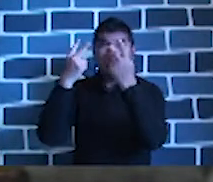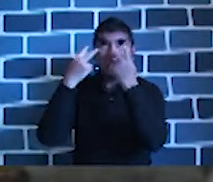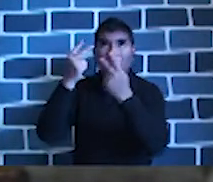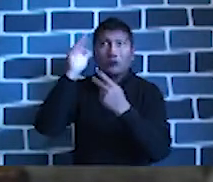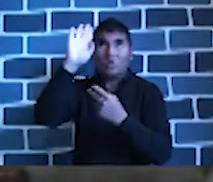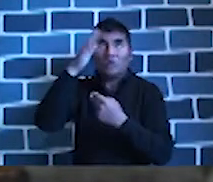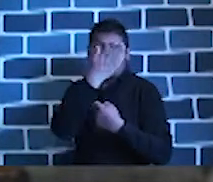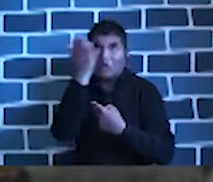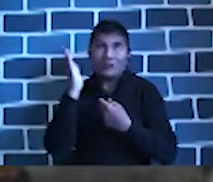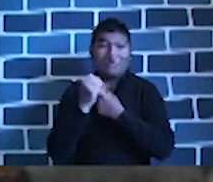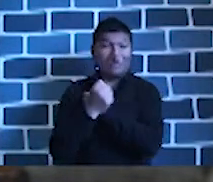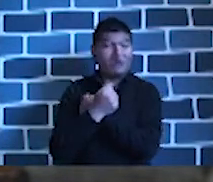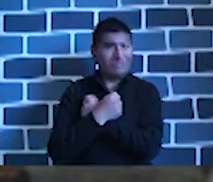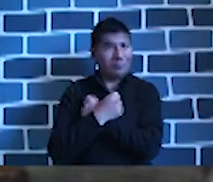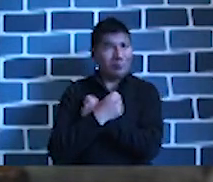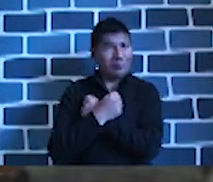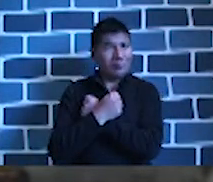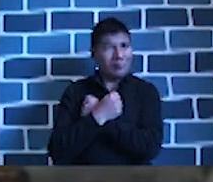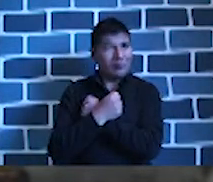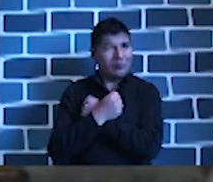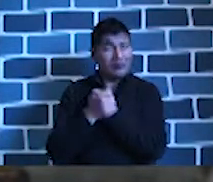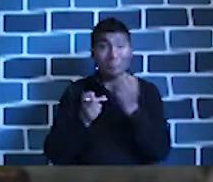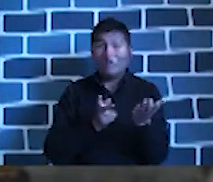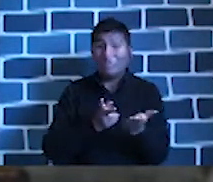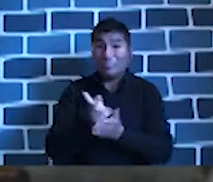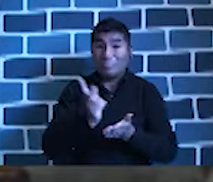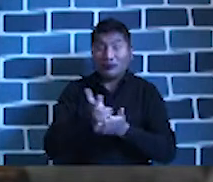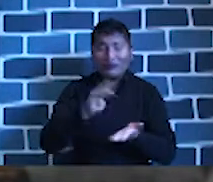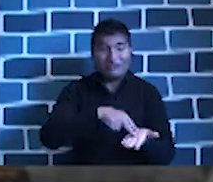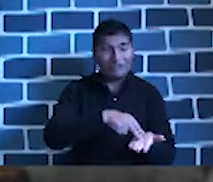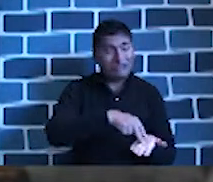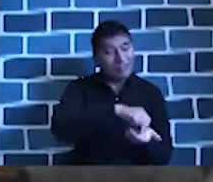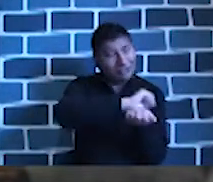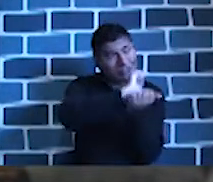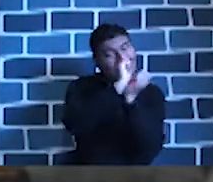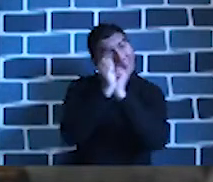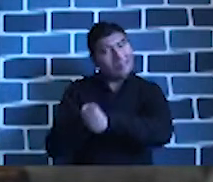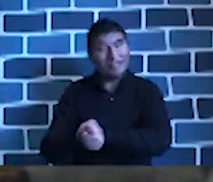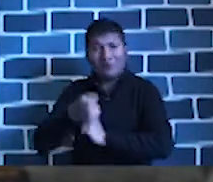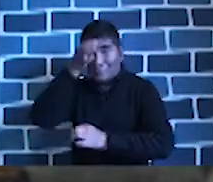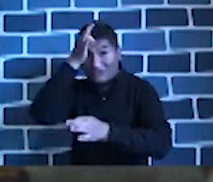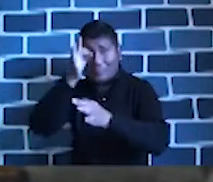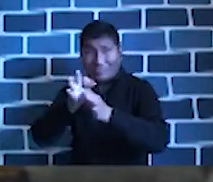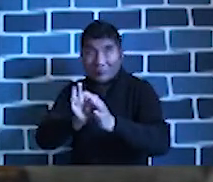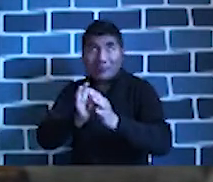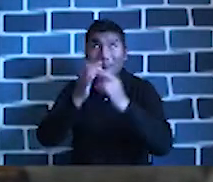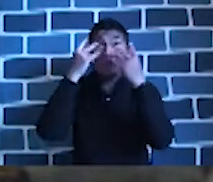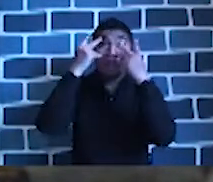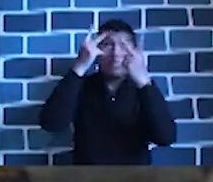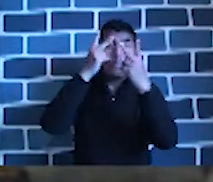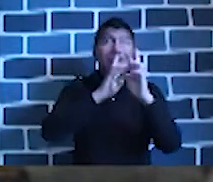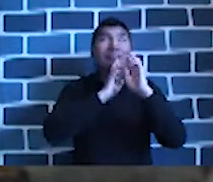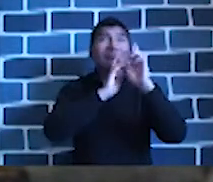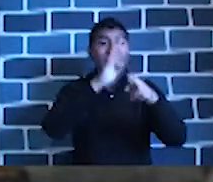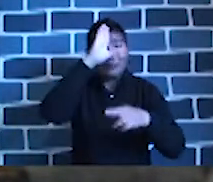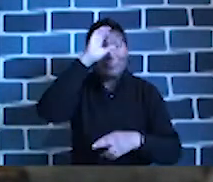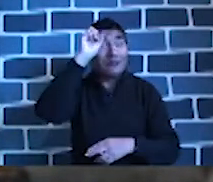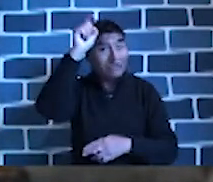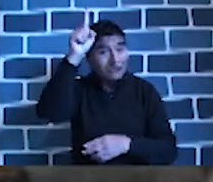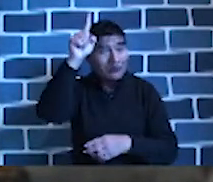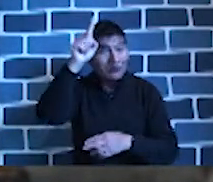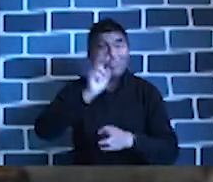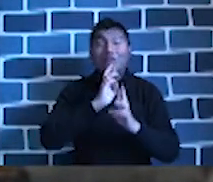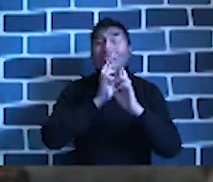su misterio de amor. El verdadero salto de fe es escuchar a Dios y responderle a Él. Y